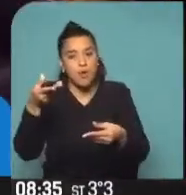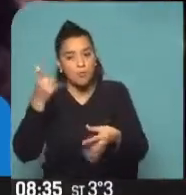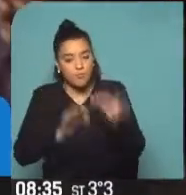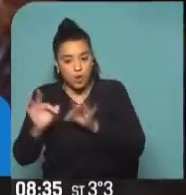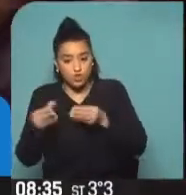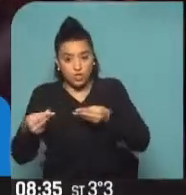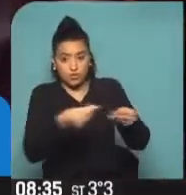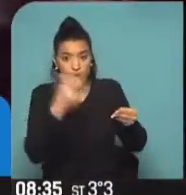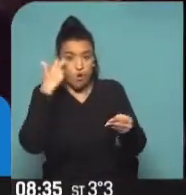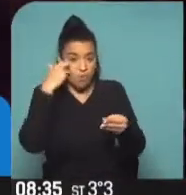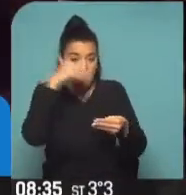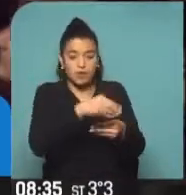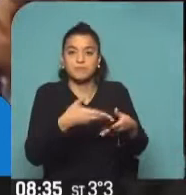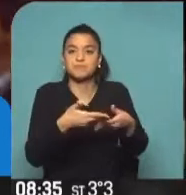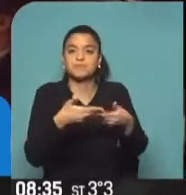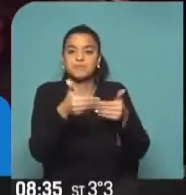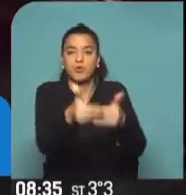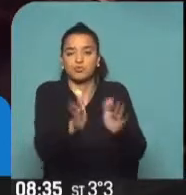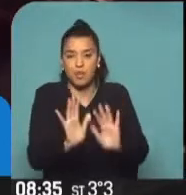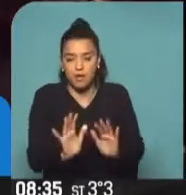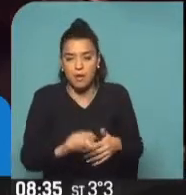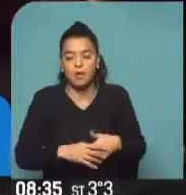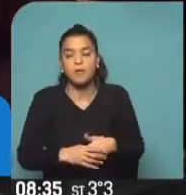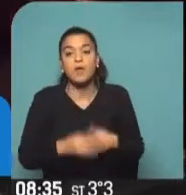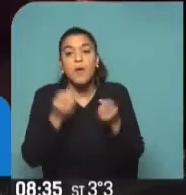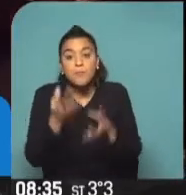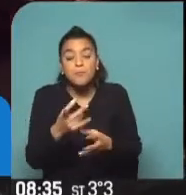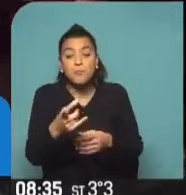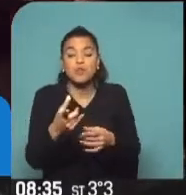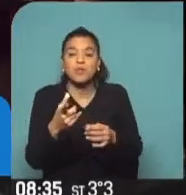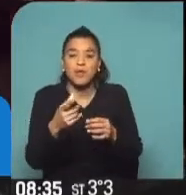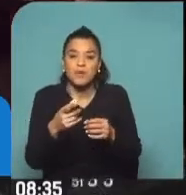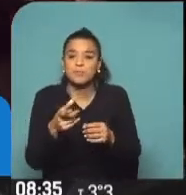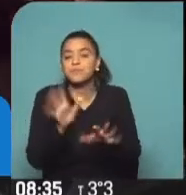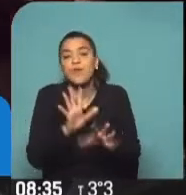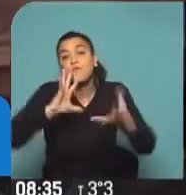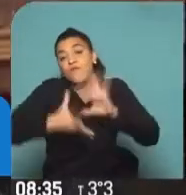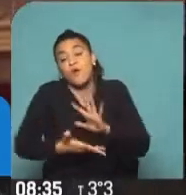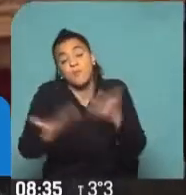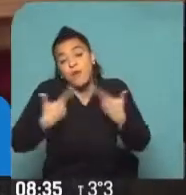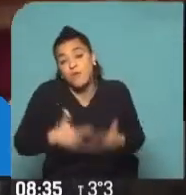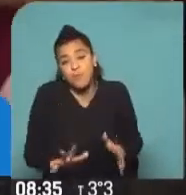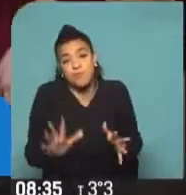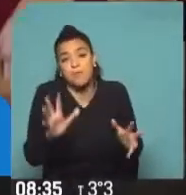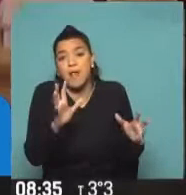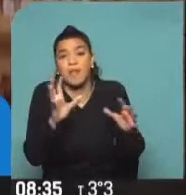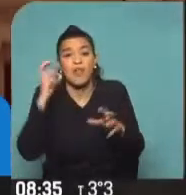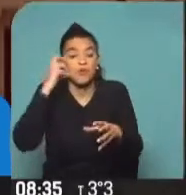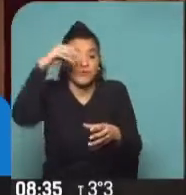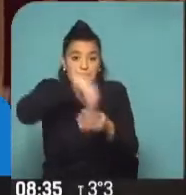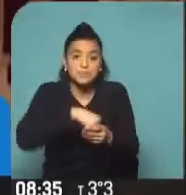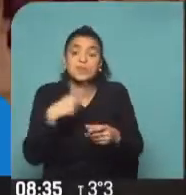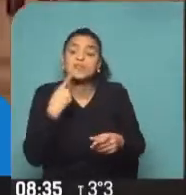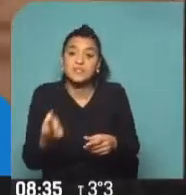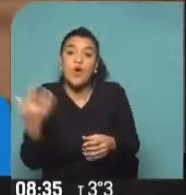para reprogramar pagos de la deuda, porque la dinámica habitual del Congreso es que el oficialismo intenta reunir quórum